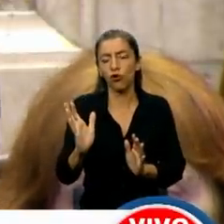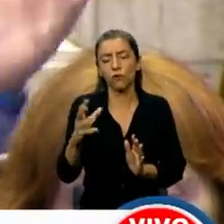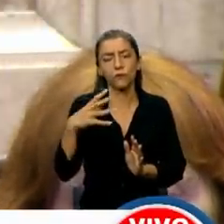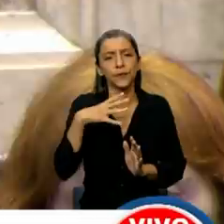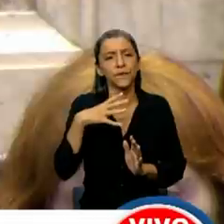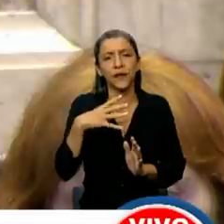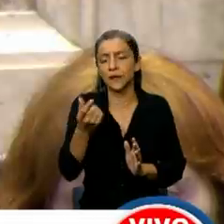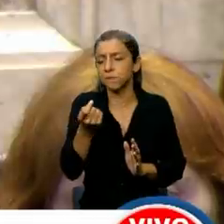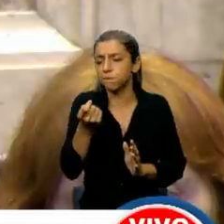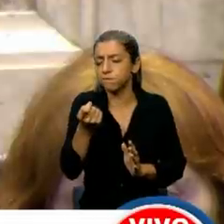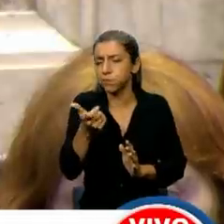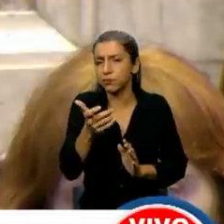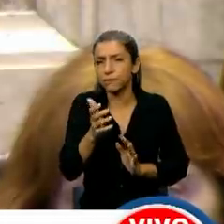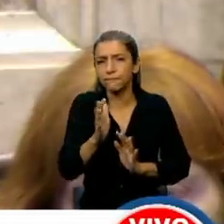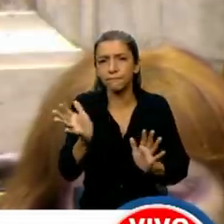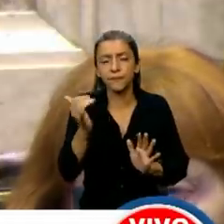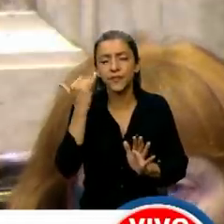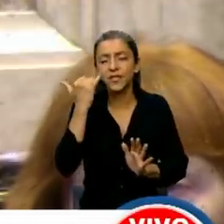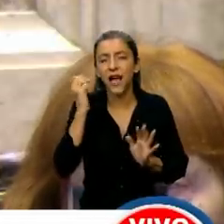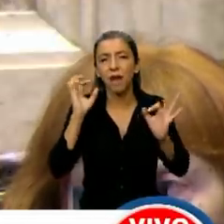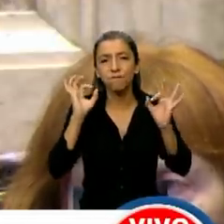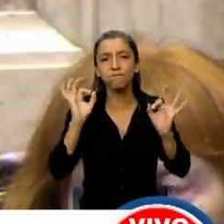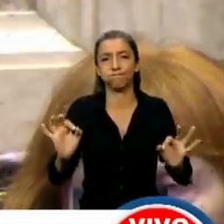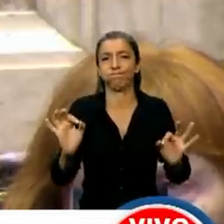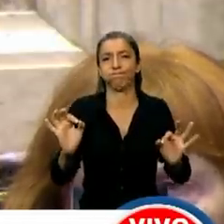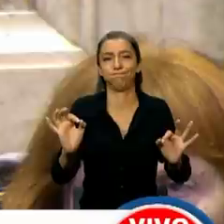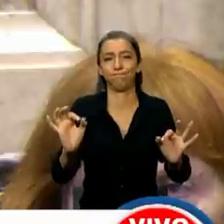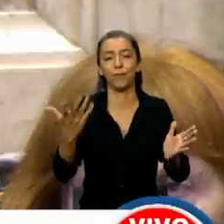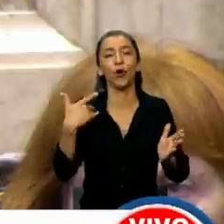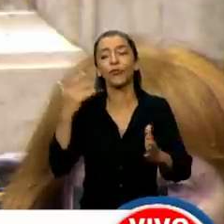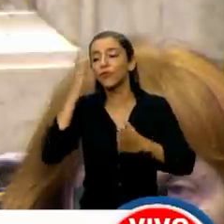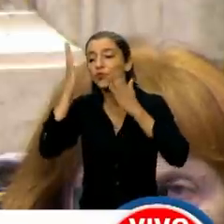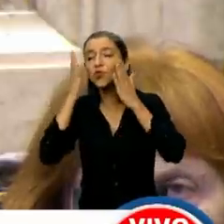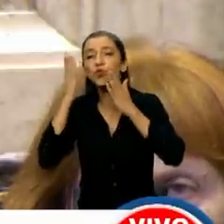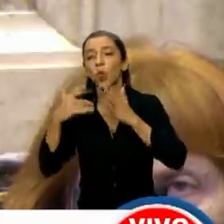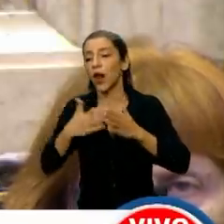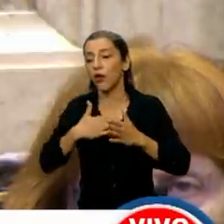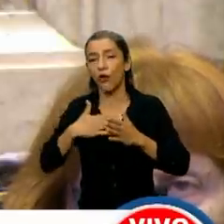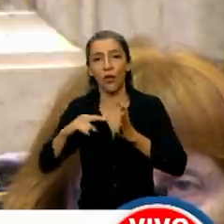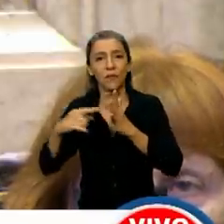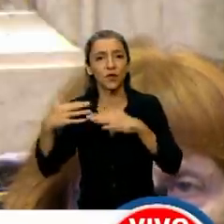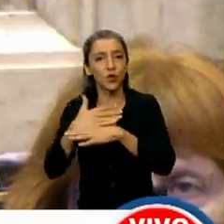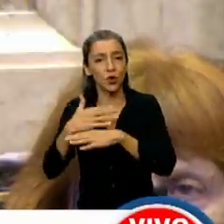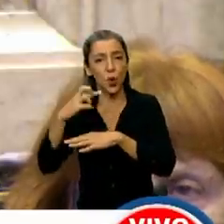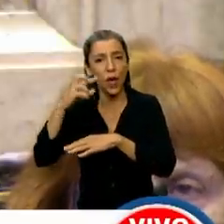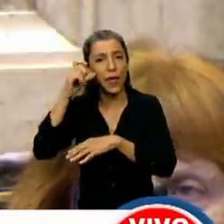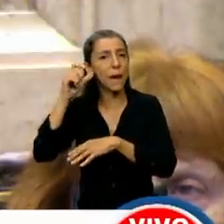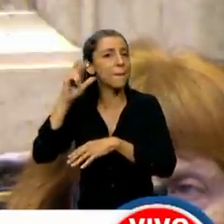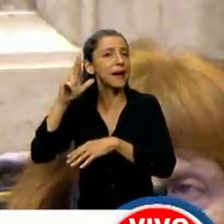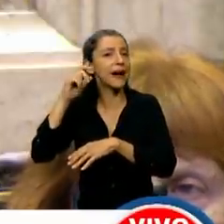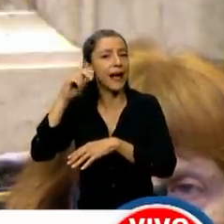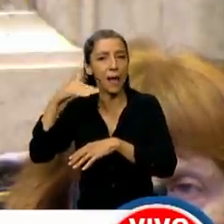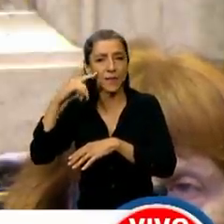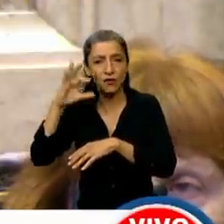nada para que ese sueño que tiene no solamente para camino a mi ciudad sino toda una región meza y va hasta la